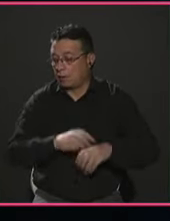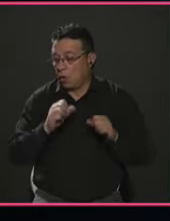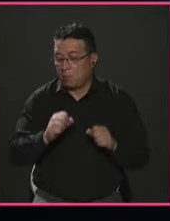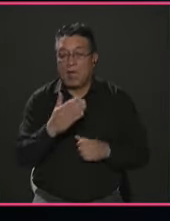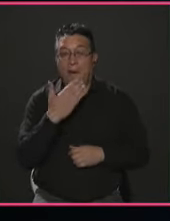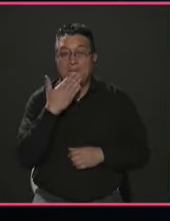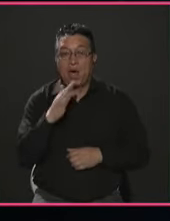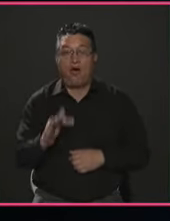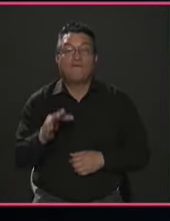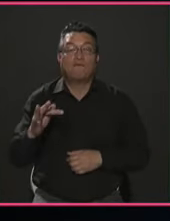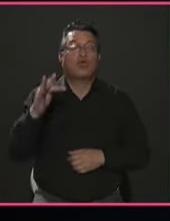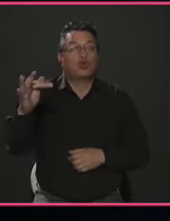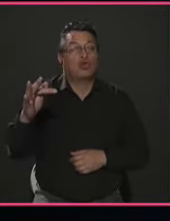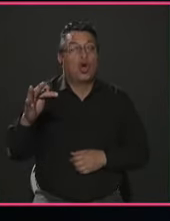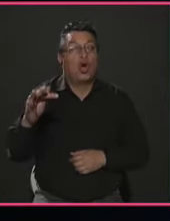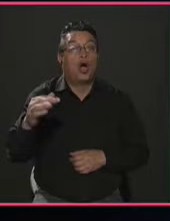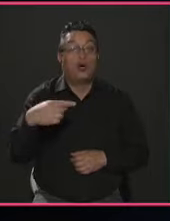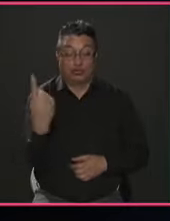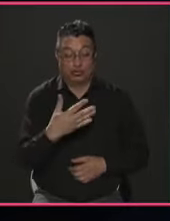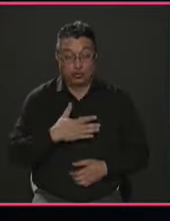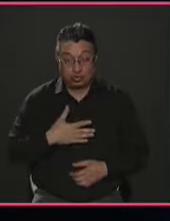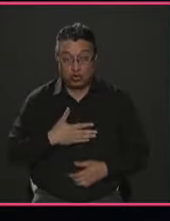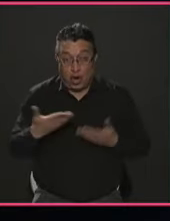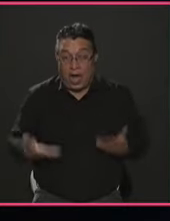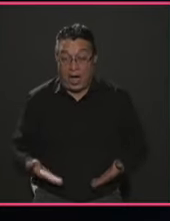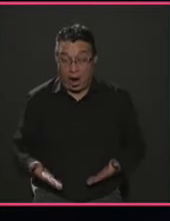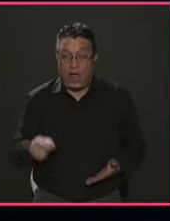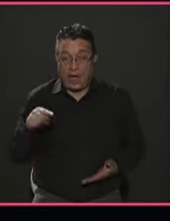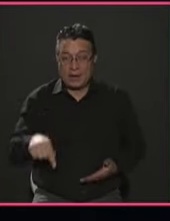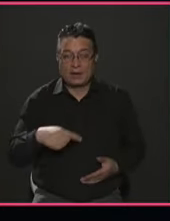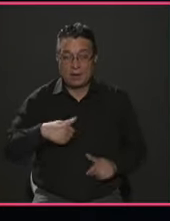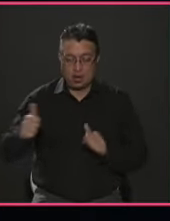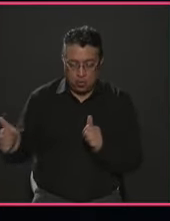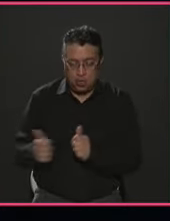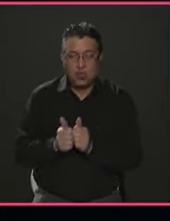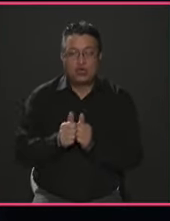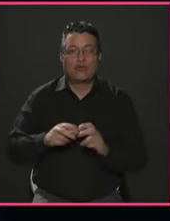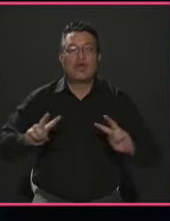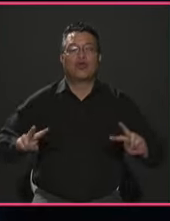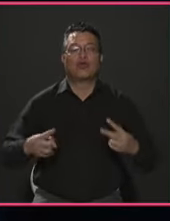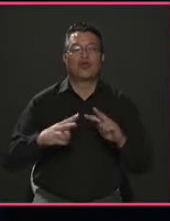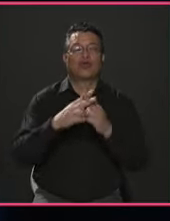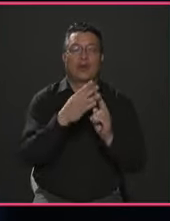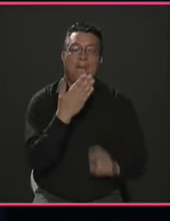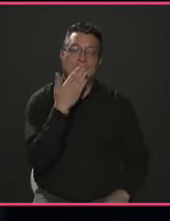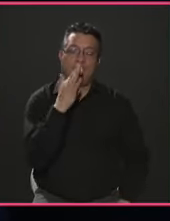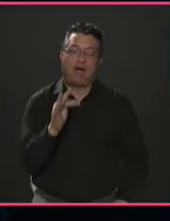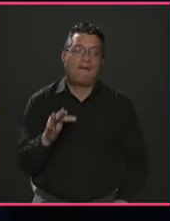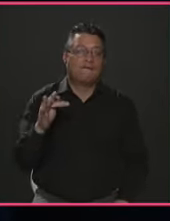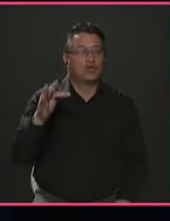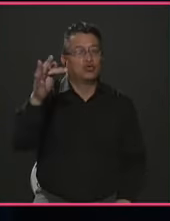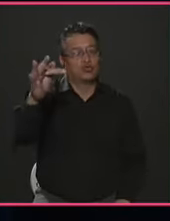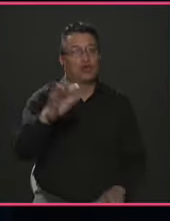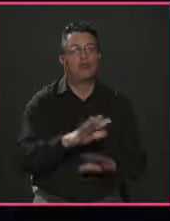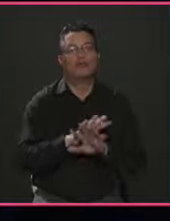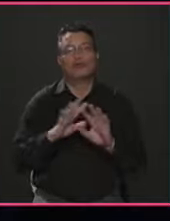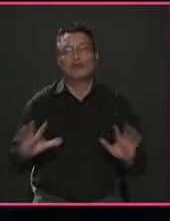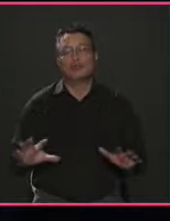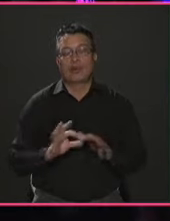mejor de Los futuros posibles nosotros acá estamos para juntos construir los mejores los futuros posibles Muchas